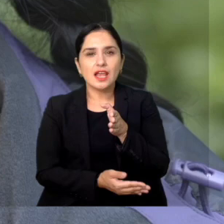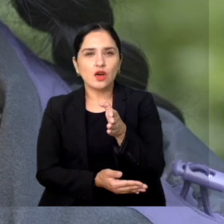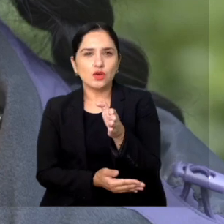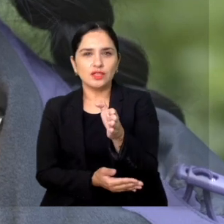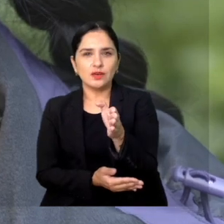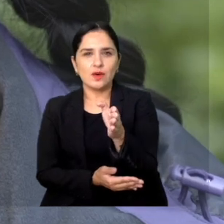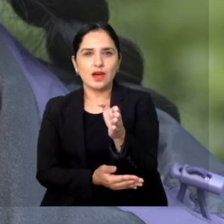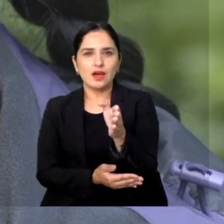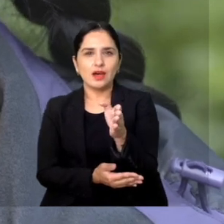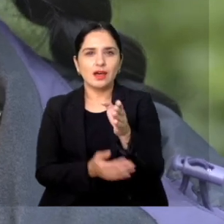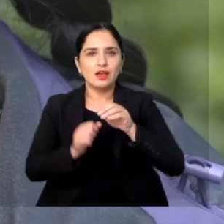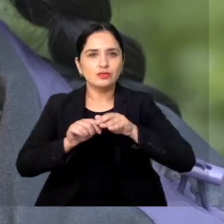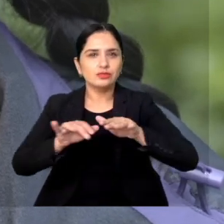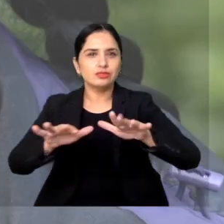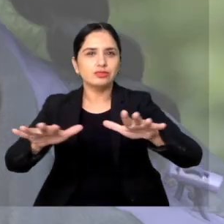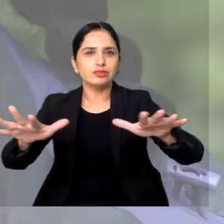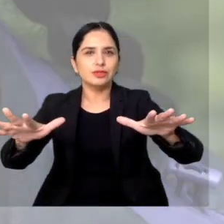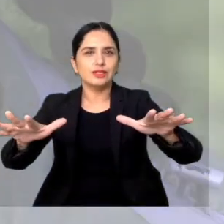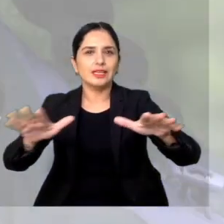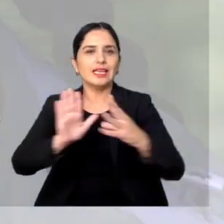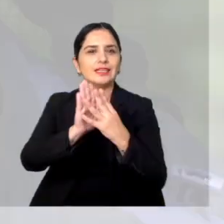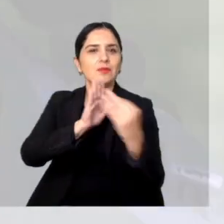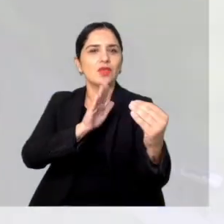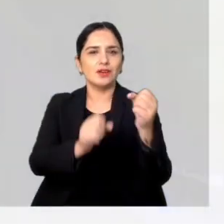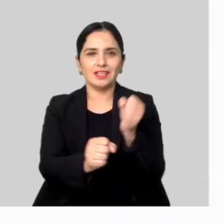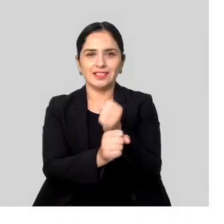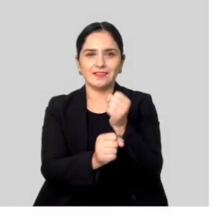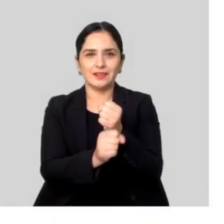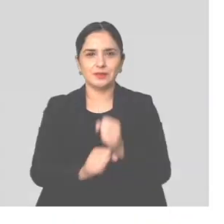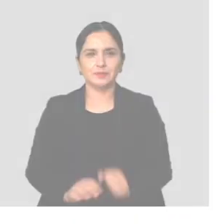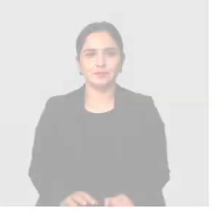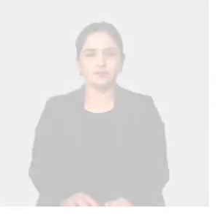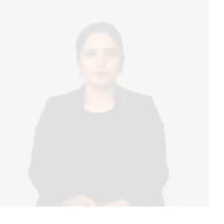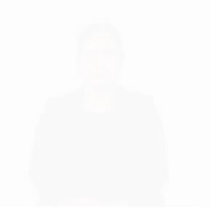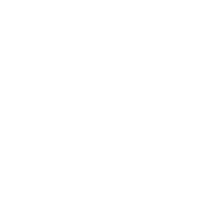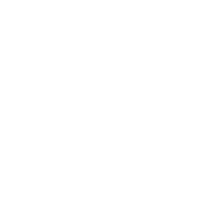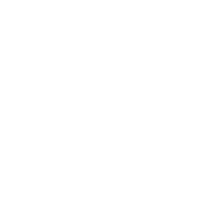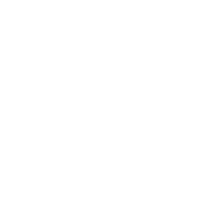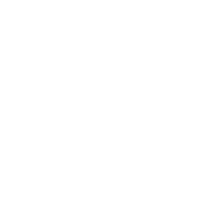para continuar motivando y expandiendo este modelo de trabajo.